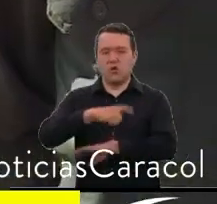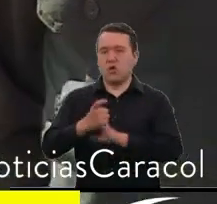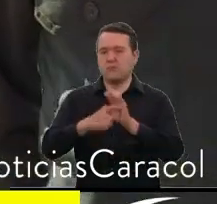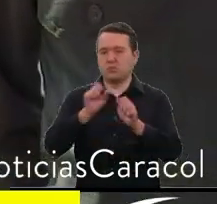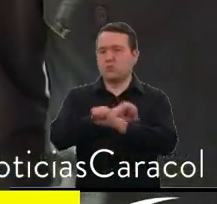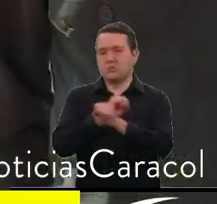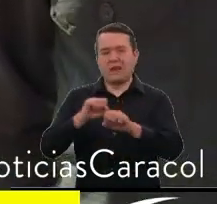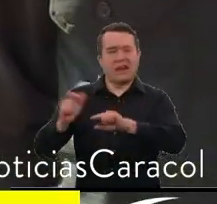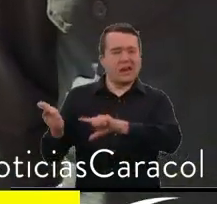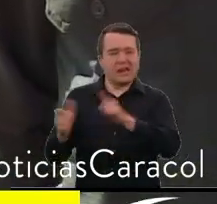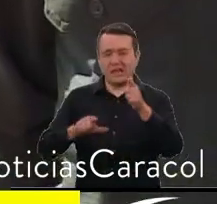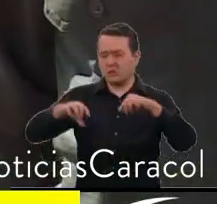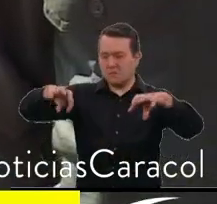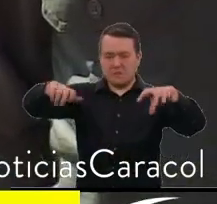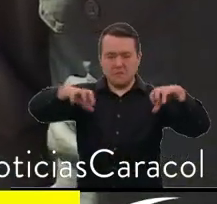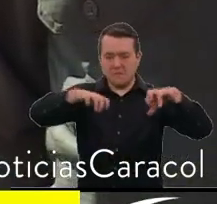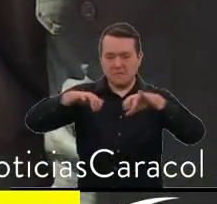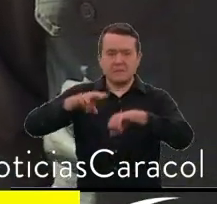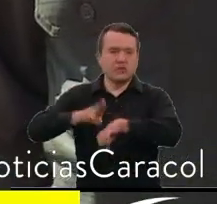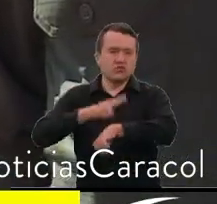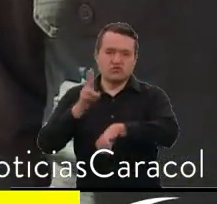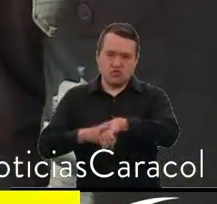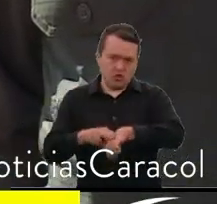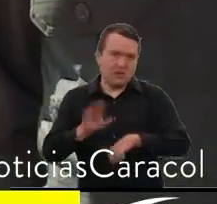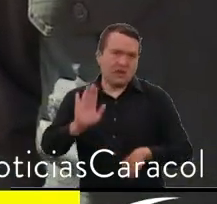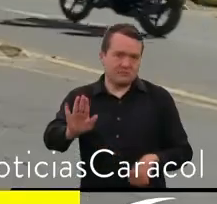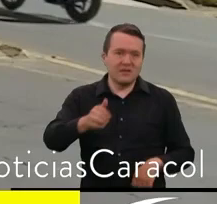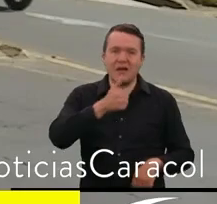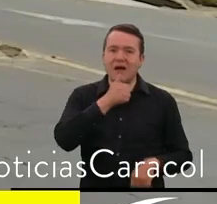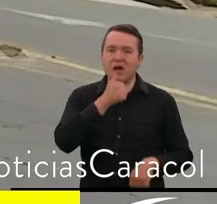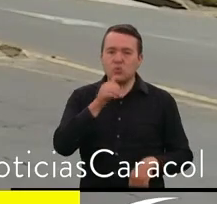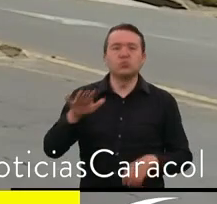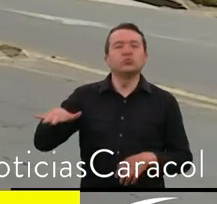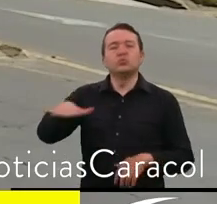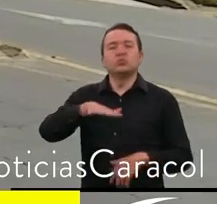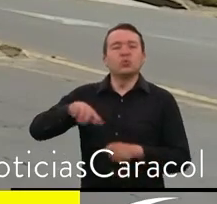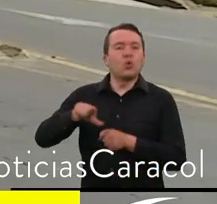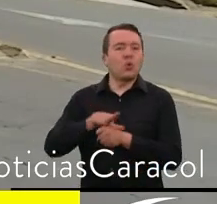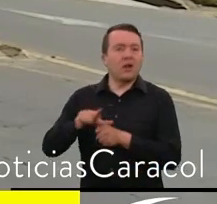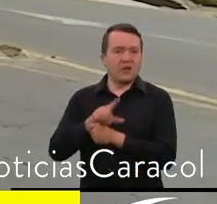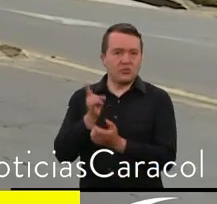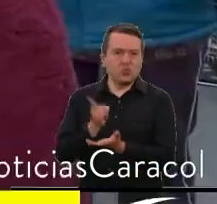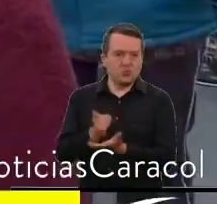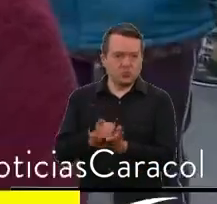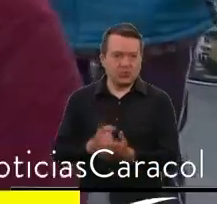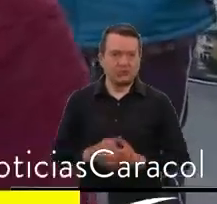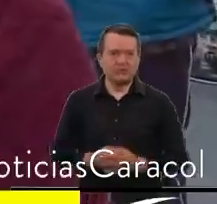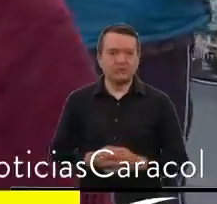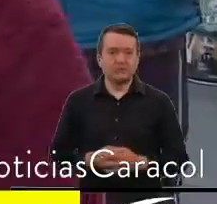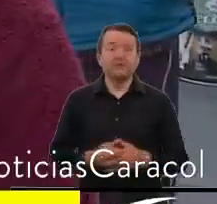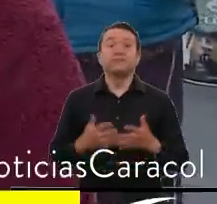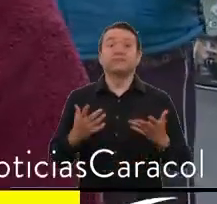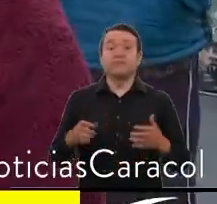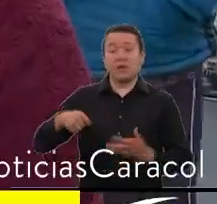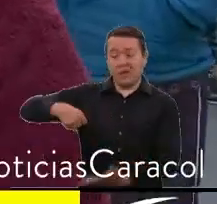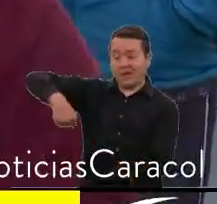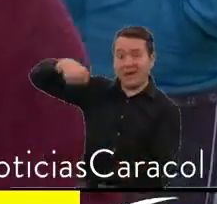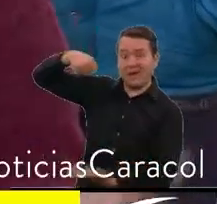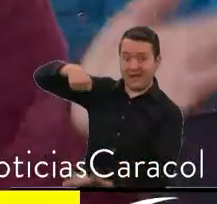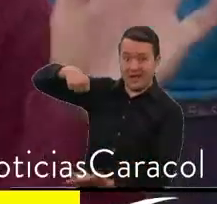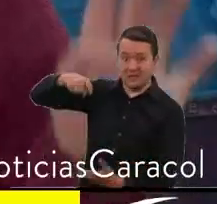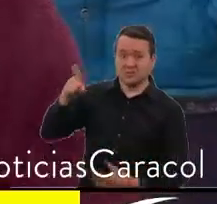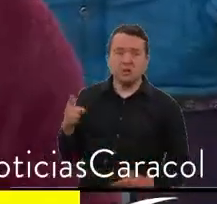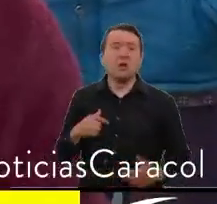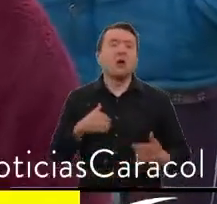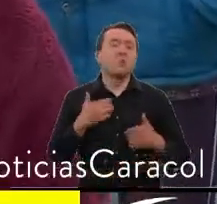suministro completamente normal del servicio en la localidad de Usme. Pues ahí en las canecas, a poquito